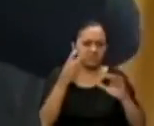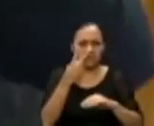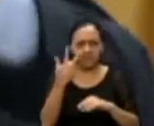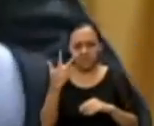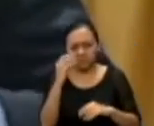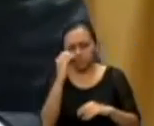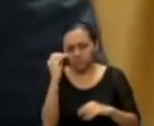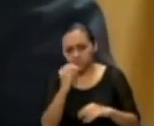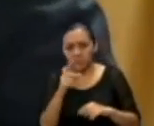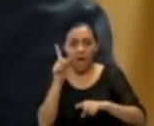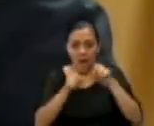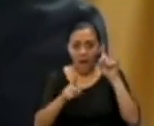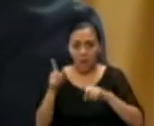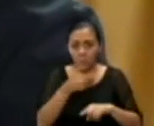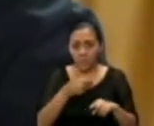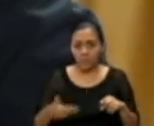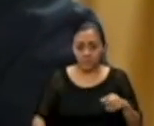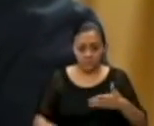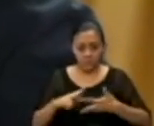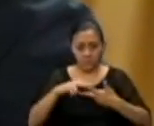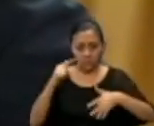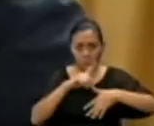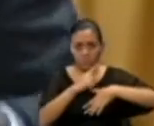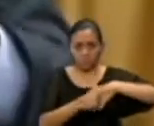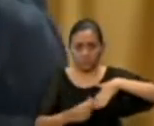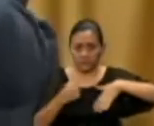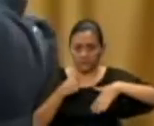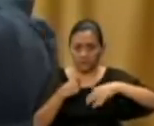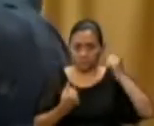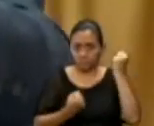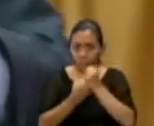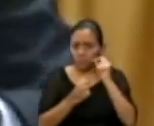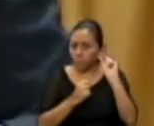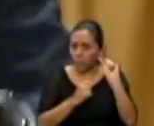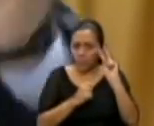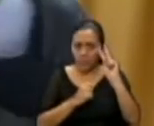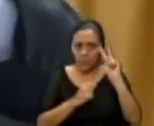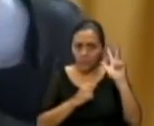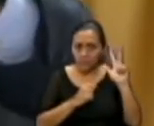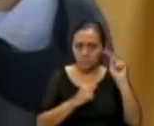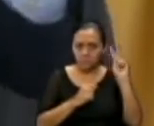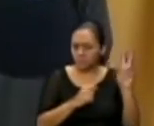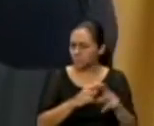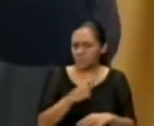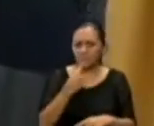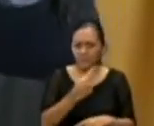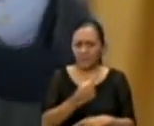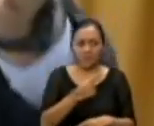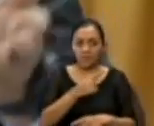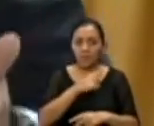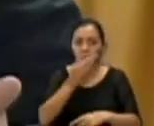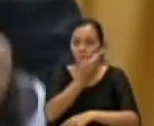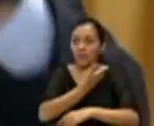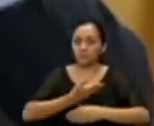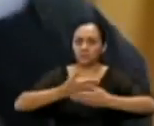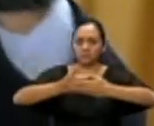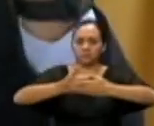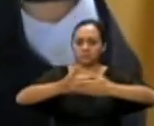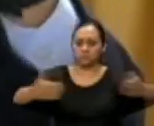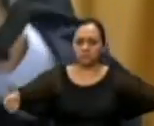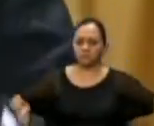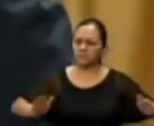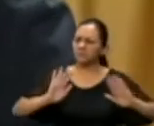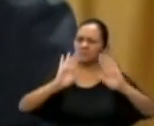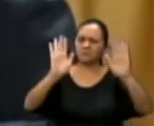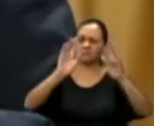ciento como tienen algunos presidente de la región miren si en esos países prueba una turba al palacio a sacar presidente es que cambiar